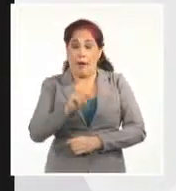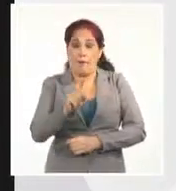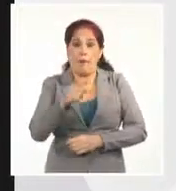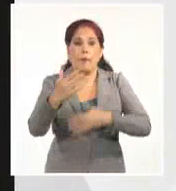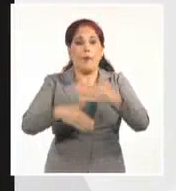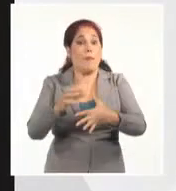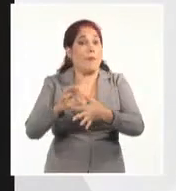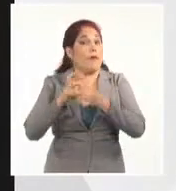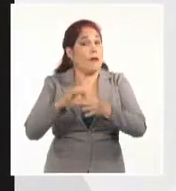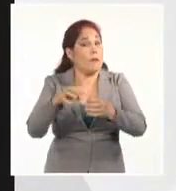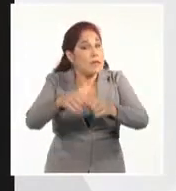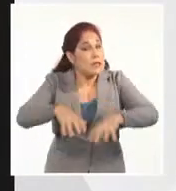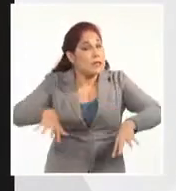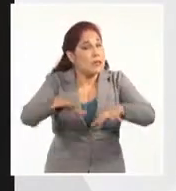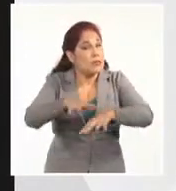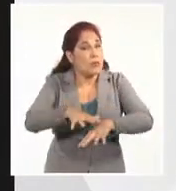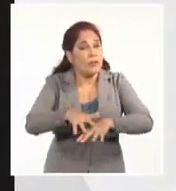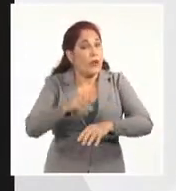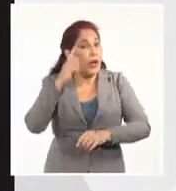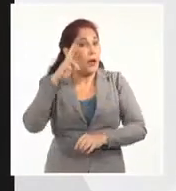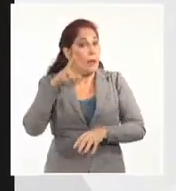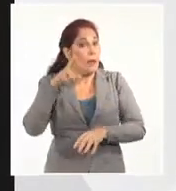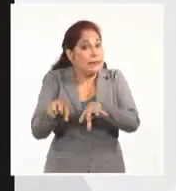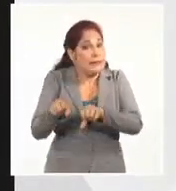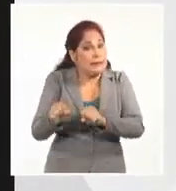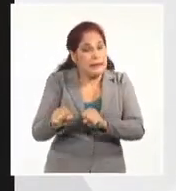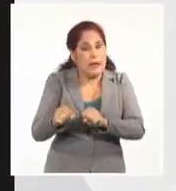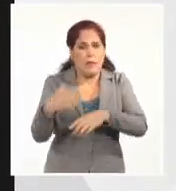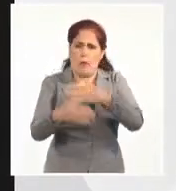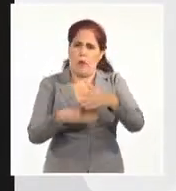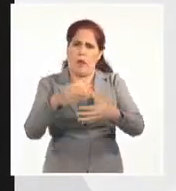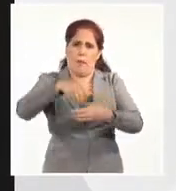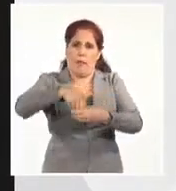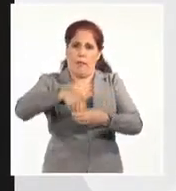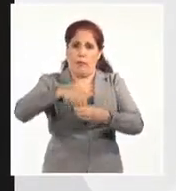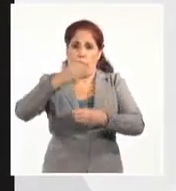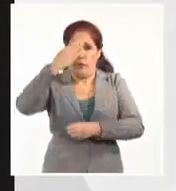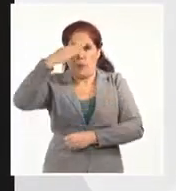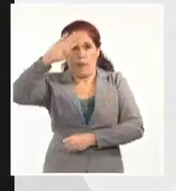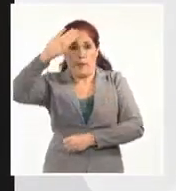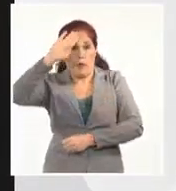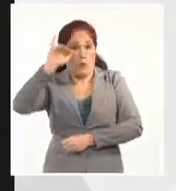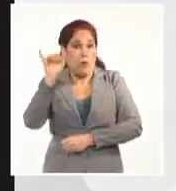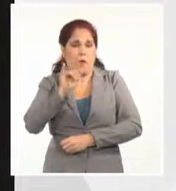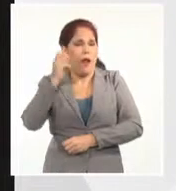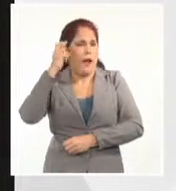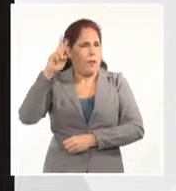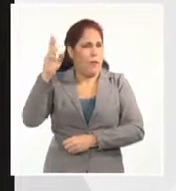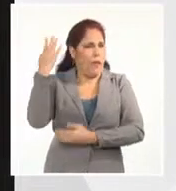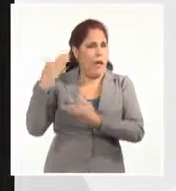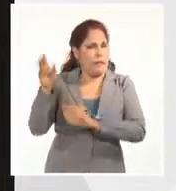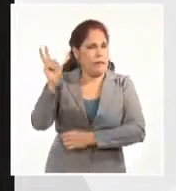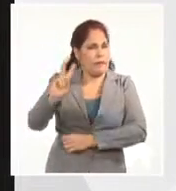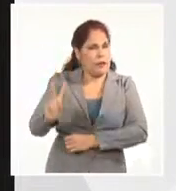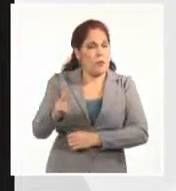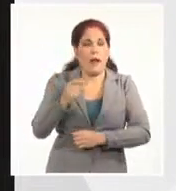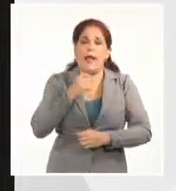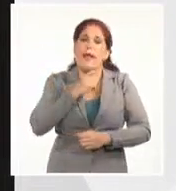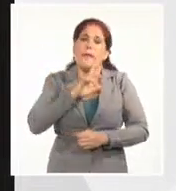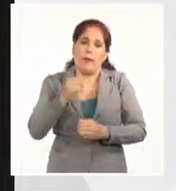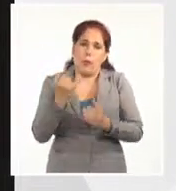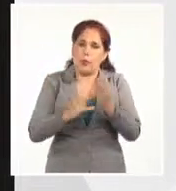a situaciones como el intento de golpe de Venezuela, en el cual también con la justificación de ayuda humanitaria, bueno,